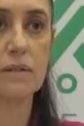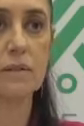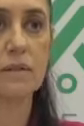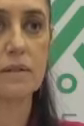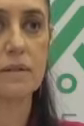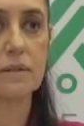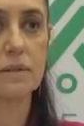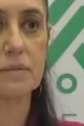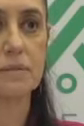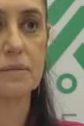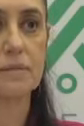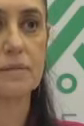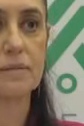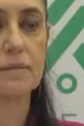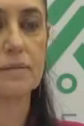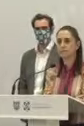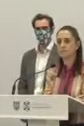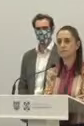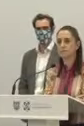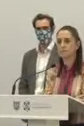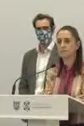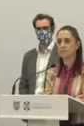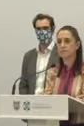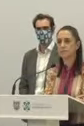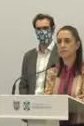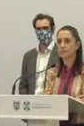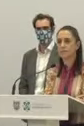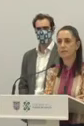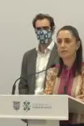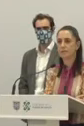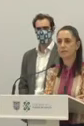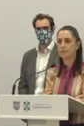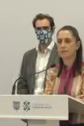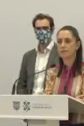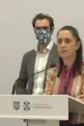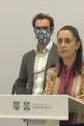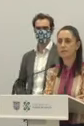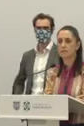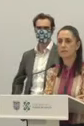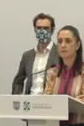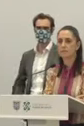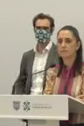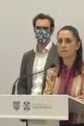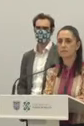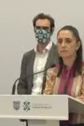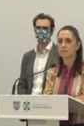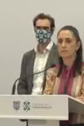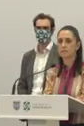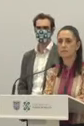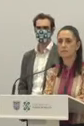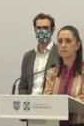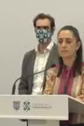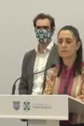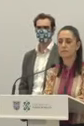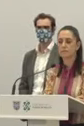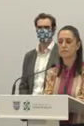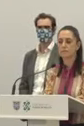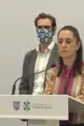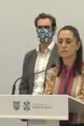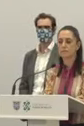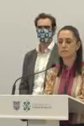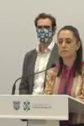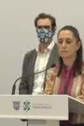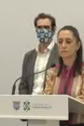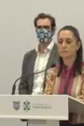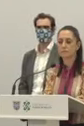educación. Muy bien. También, doctora, quiero preguntarle, la Organización Panamericana de la Salud lo dijo ayer,